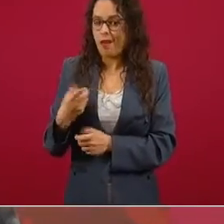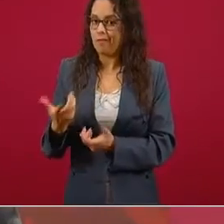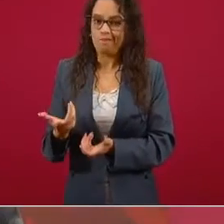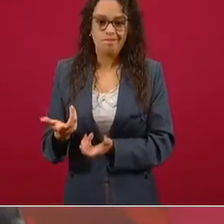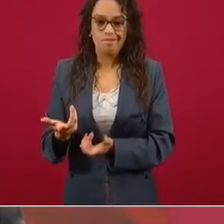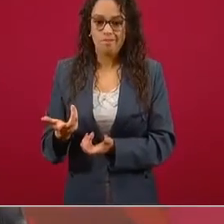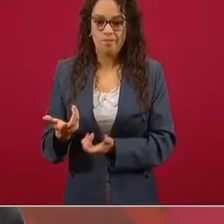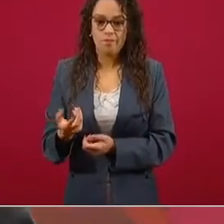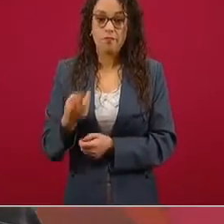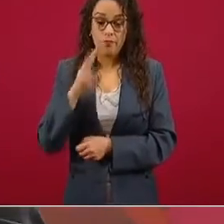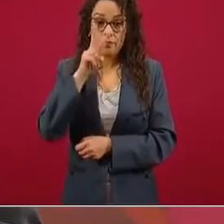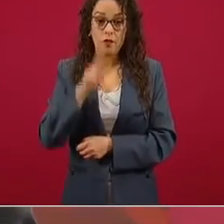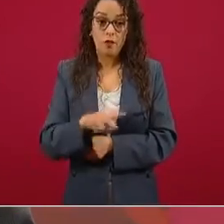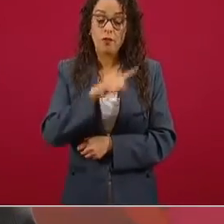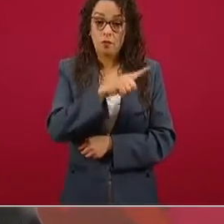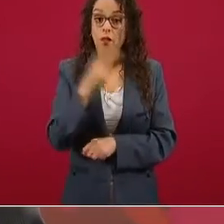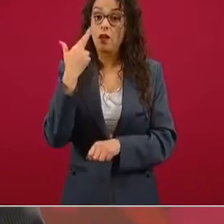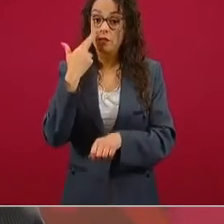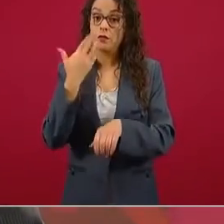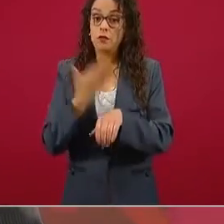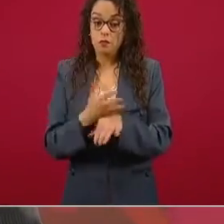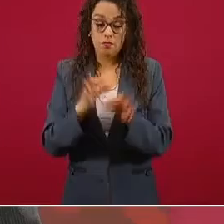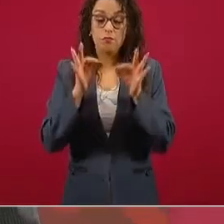están actuando con mucha prudencia,